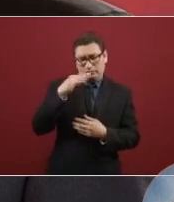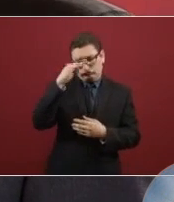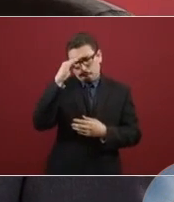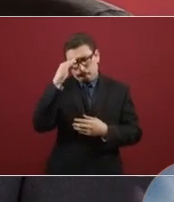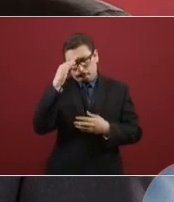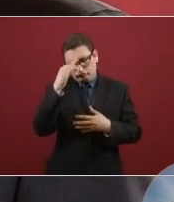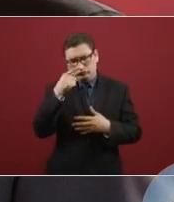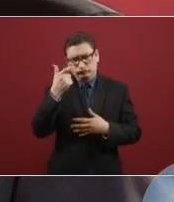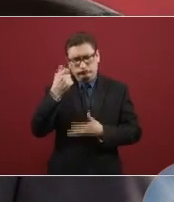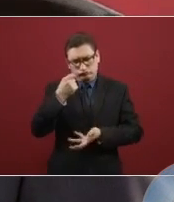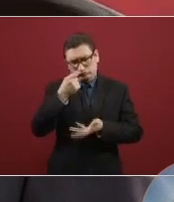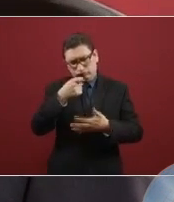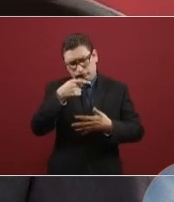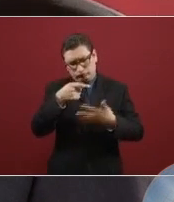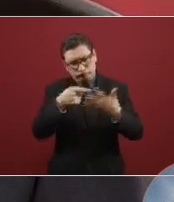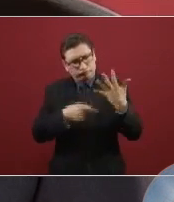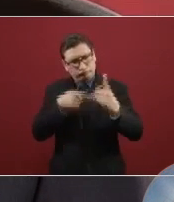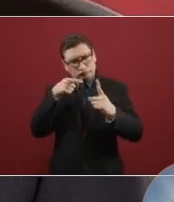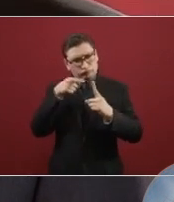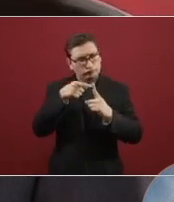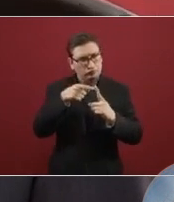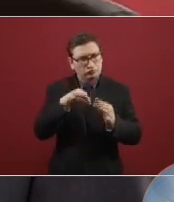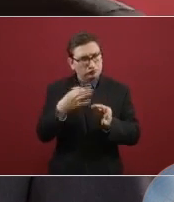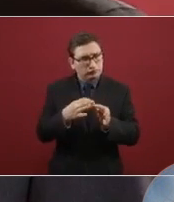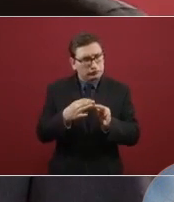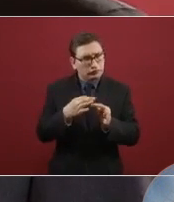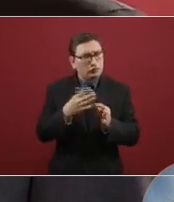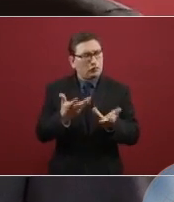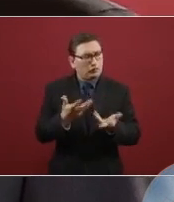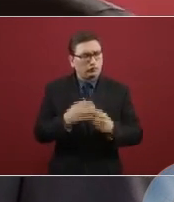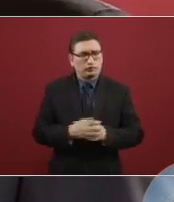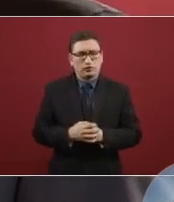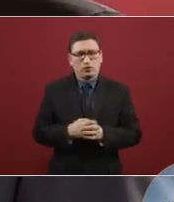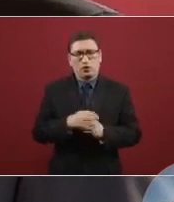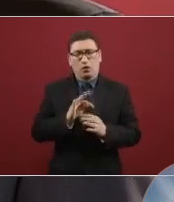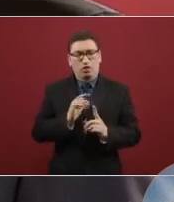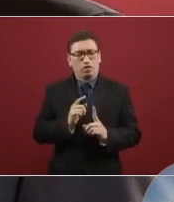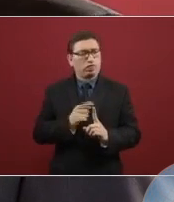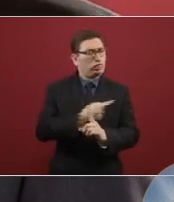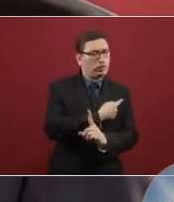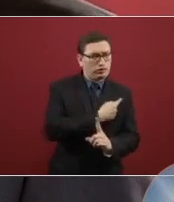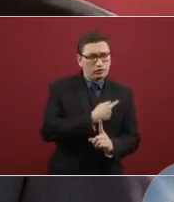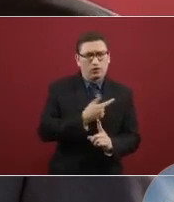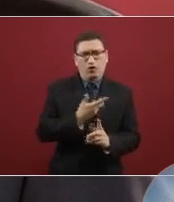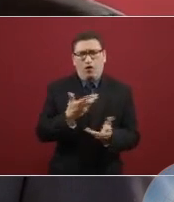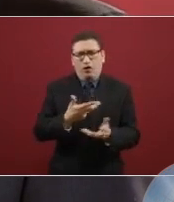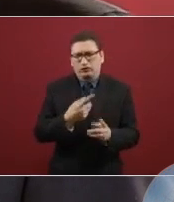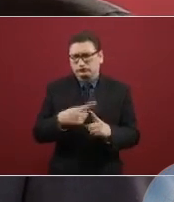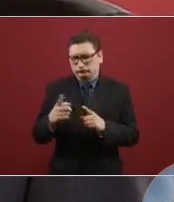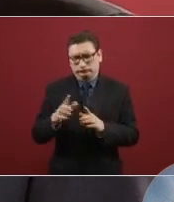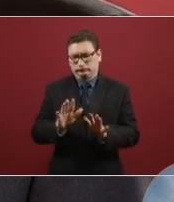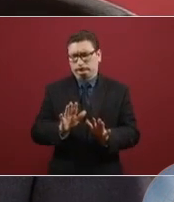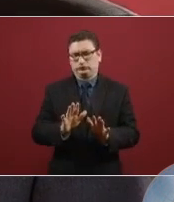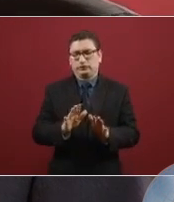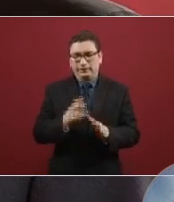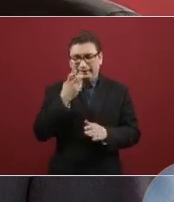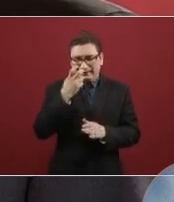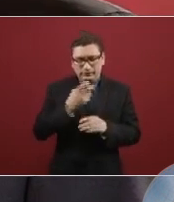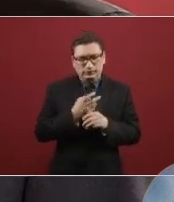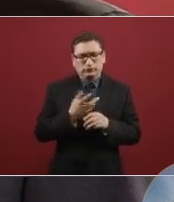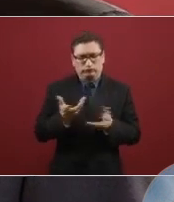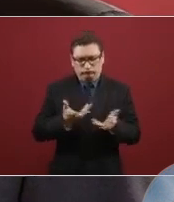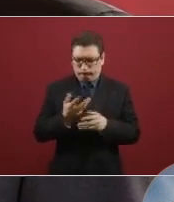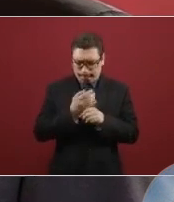se contempló originalmente si no se desviaron a otros se tiene que